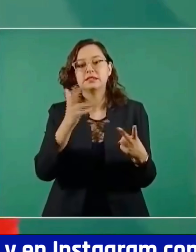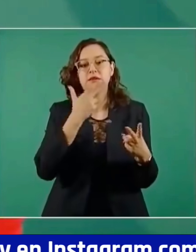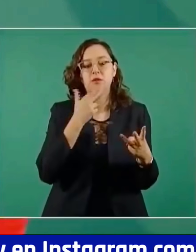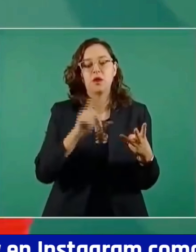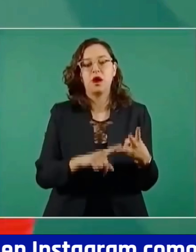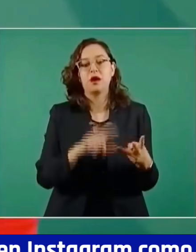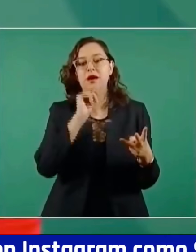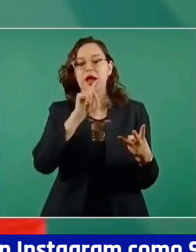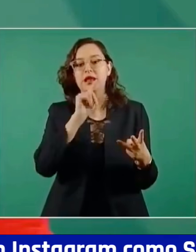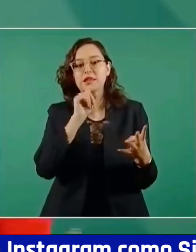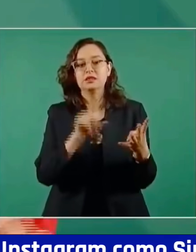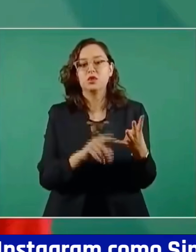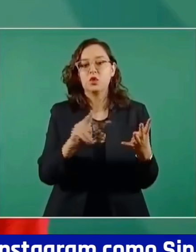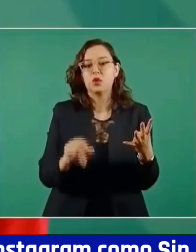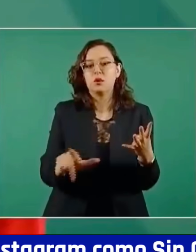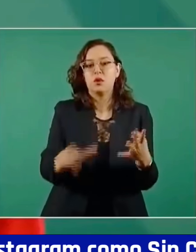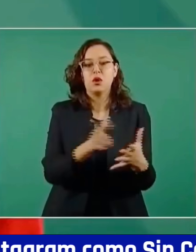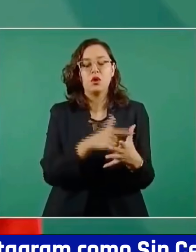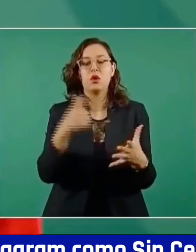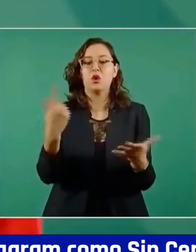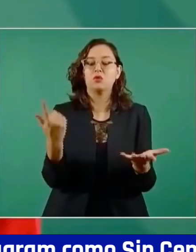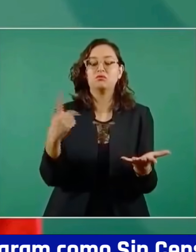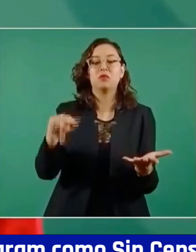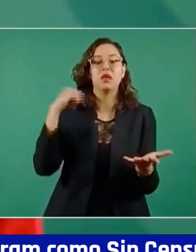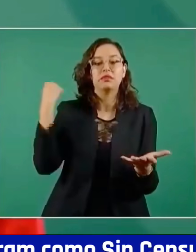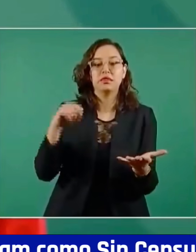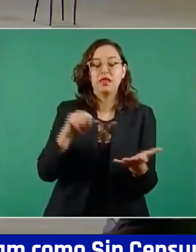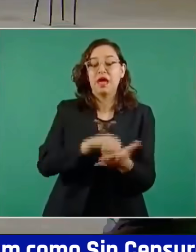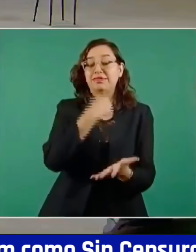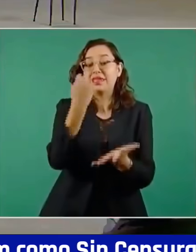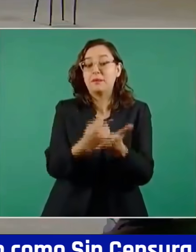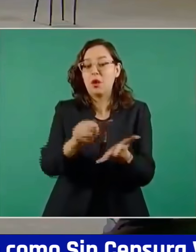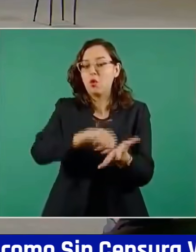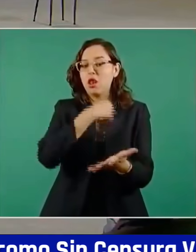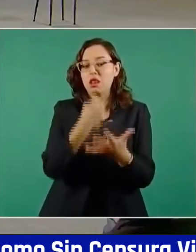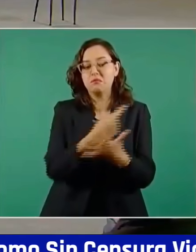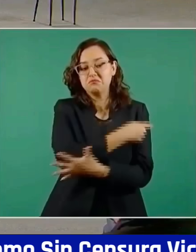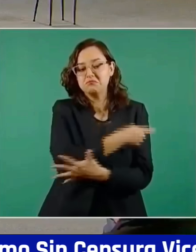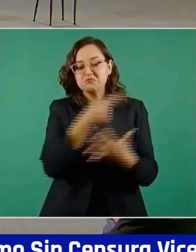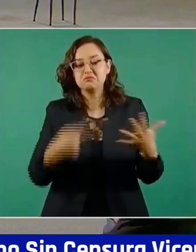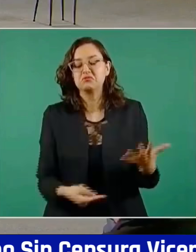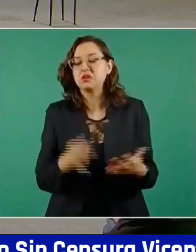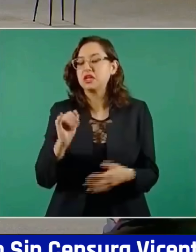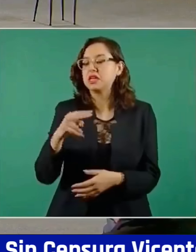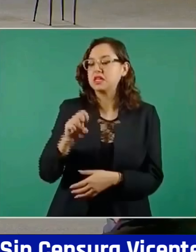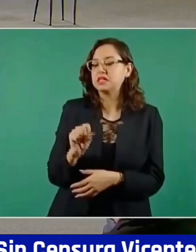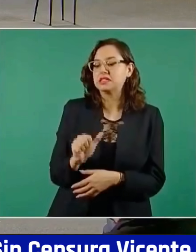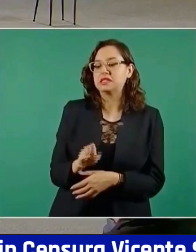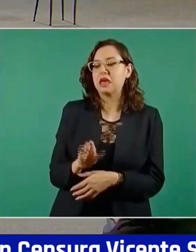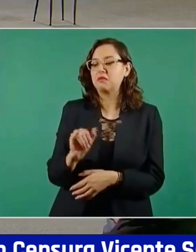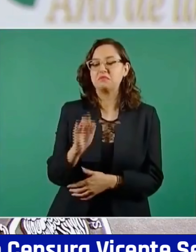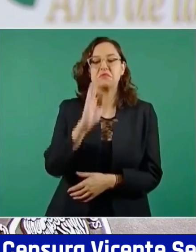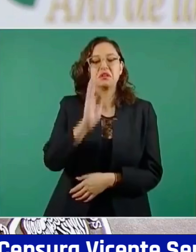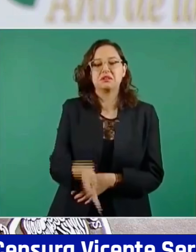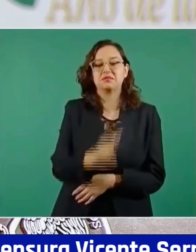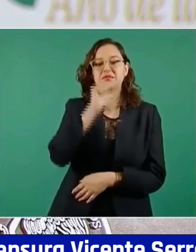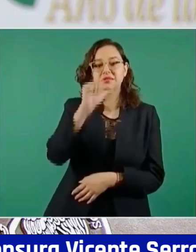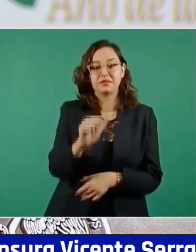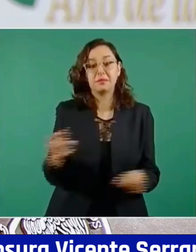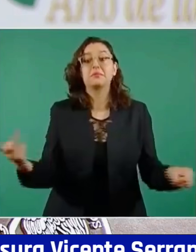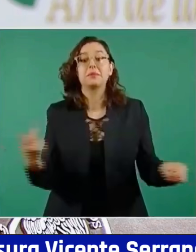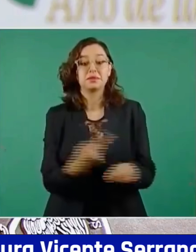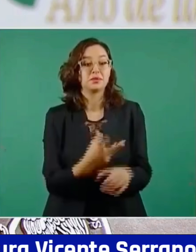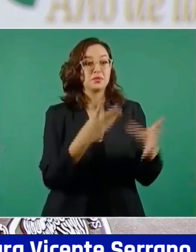y Tamaulipas, lo que explica la falta de conocimiento de muchas personas sobre su derecho a los